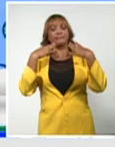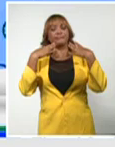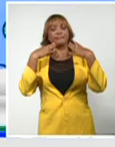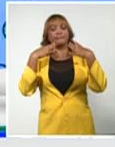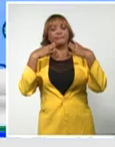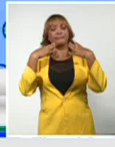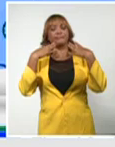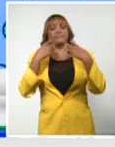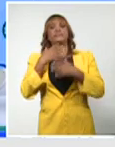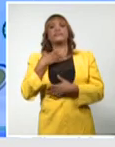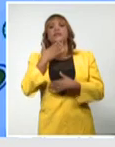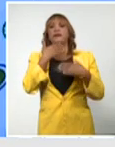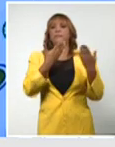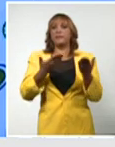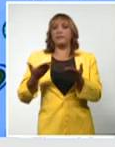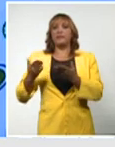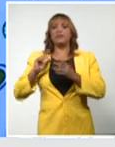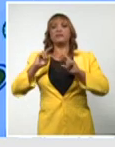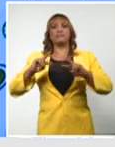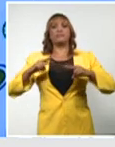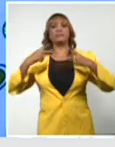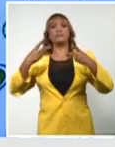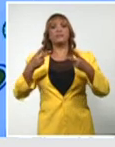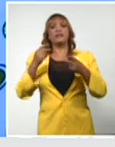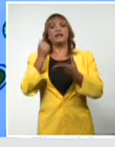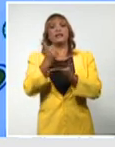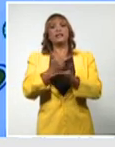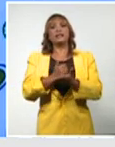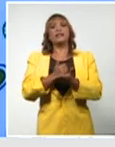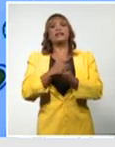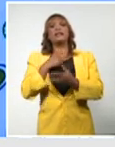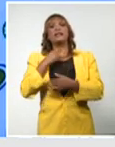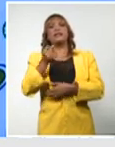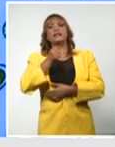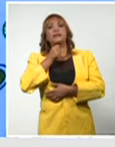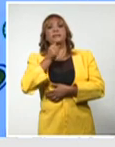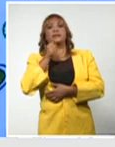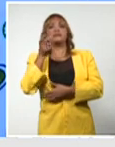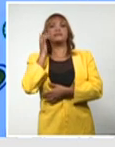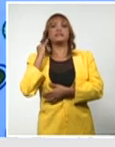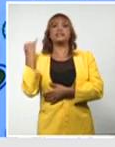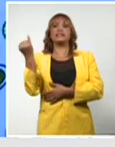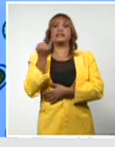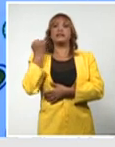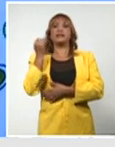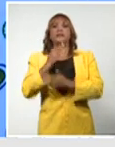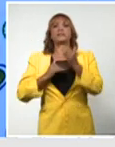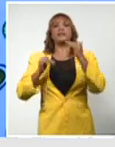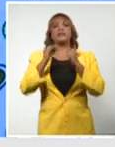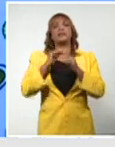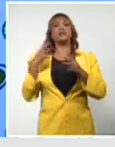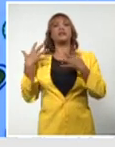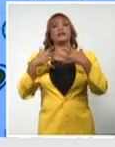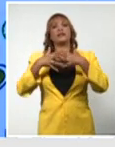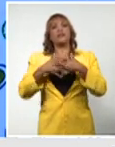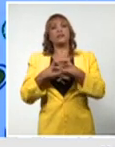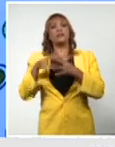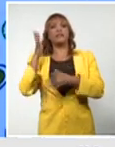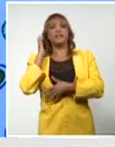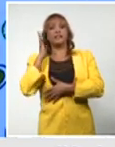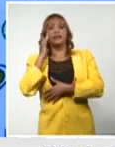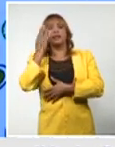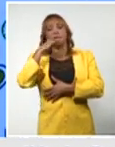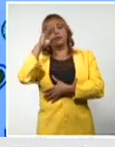acompañan. Sean bienvenidos una vez más a la sede del Centro de Prensa Internacional del Ministerio de Relaciones Exteriores de la República de Cuba. De